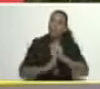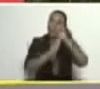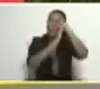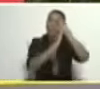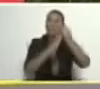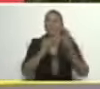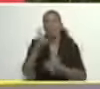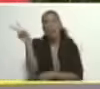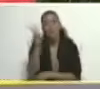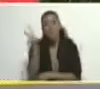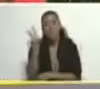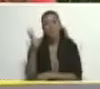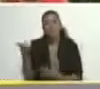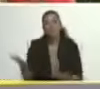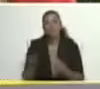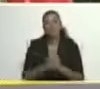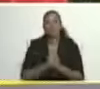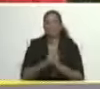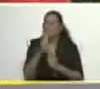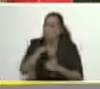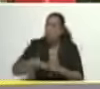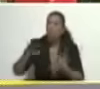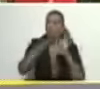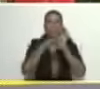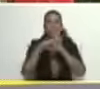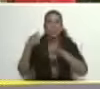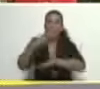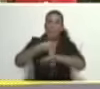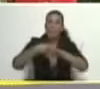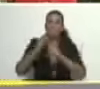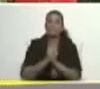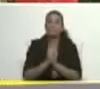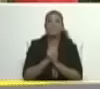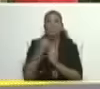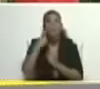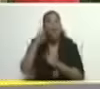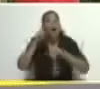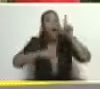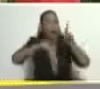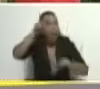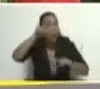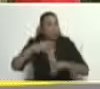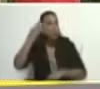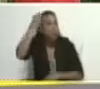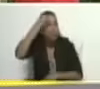dirigido todo lo relacionado con Venezuela. Y algunas veces